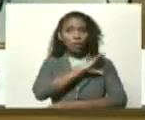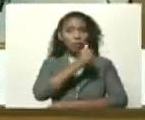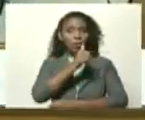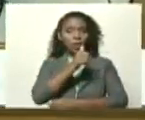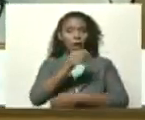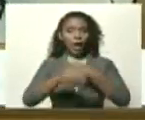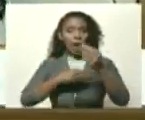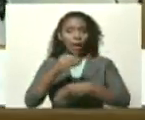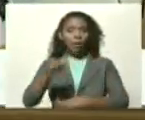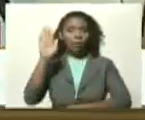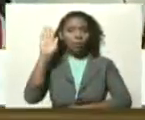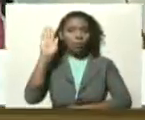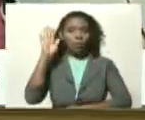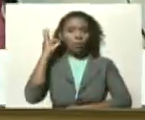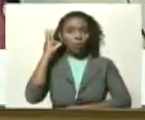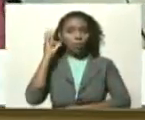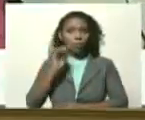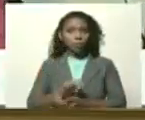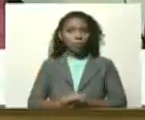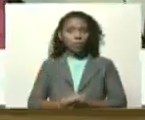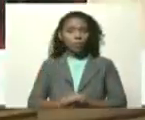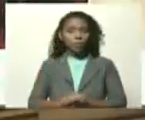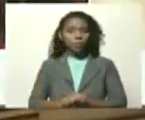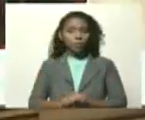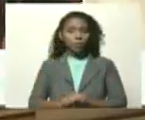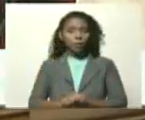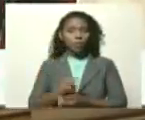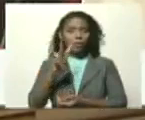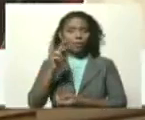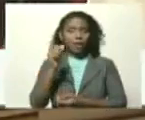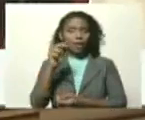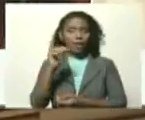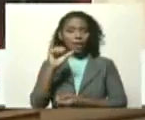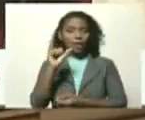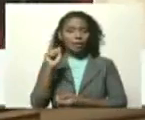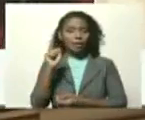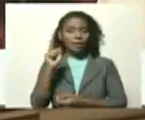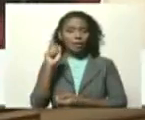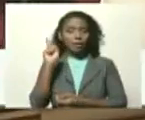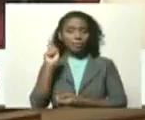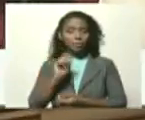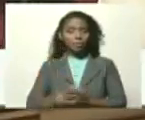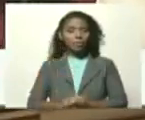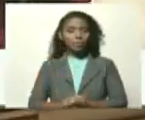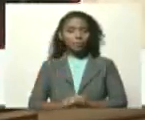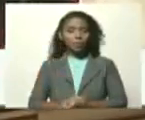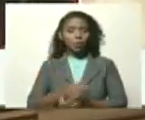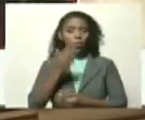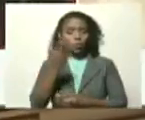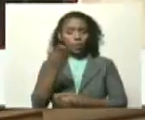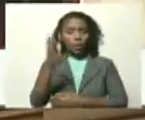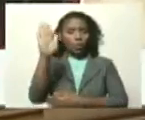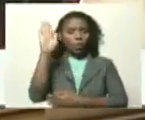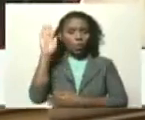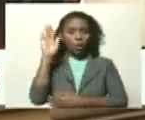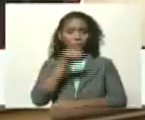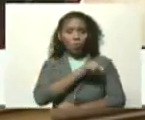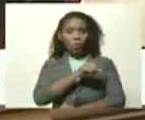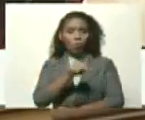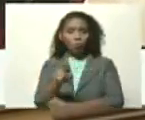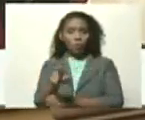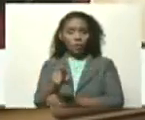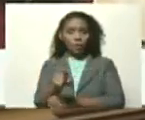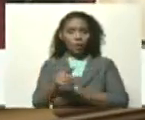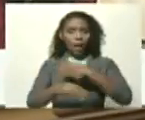tomará juramento como segunda vicepresidenta del Parlamento venezolano. Montero López, ¿jura usted cumplir